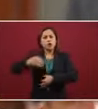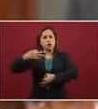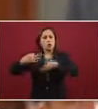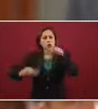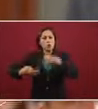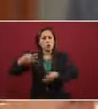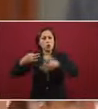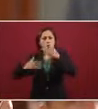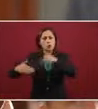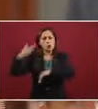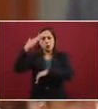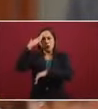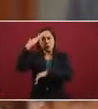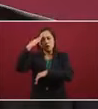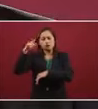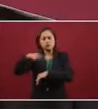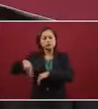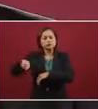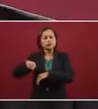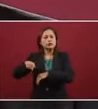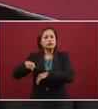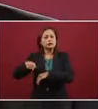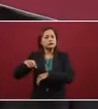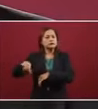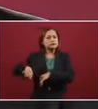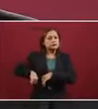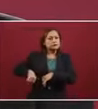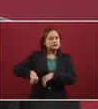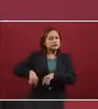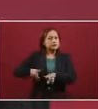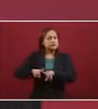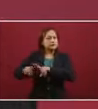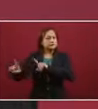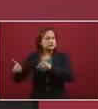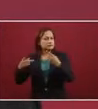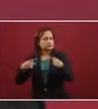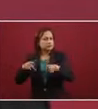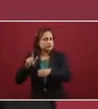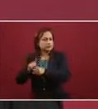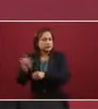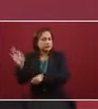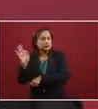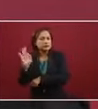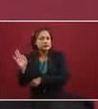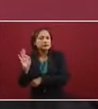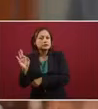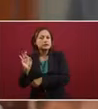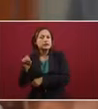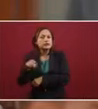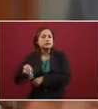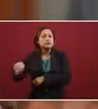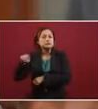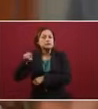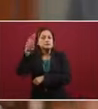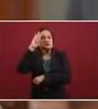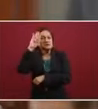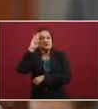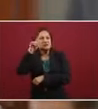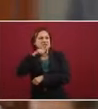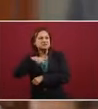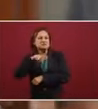grupos fácticos, económicos y políticos que ya están perdiendo al México que les correspondía según ellos. A través